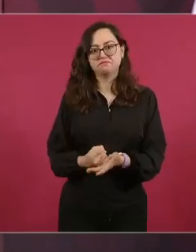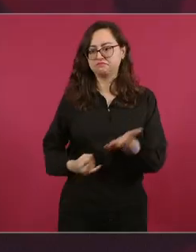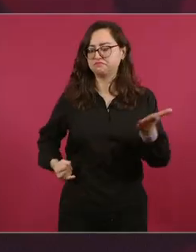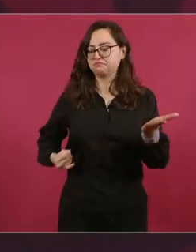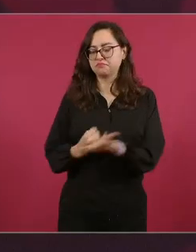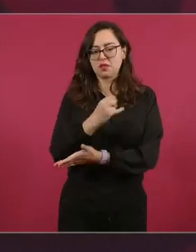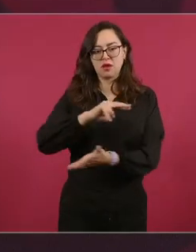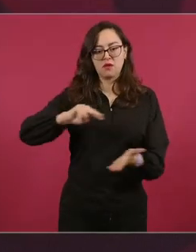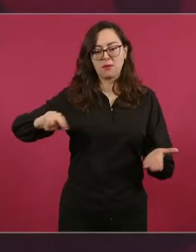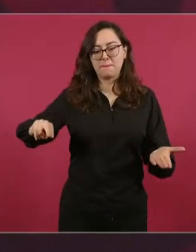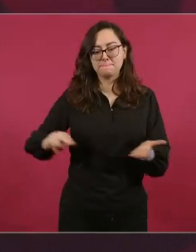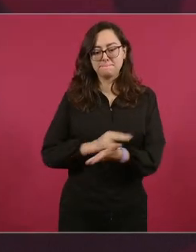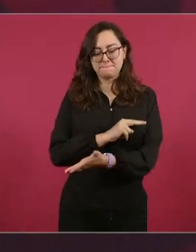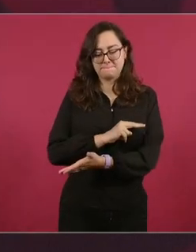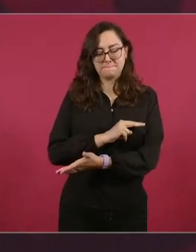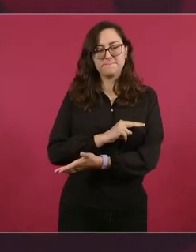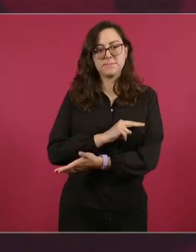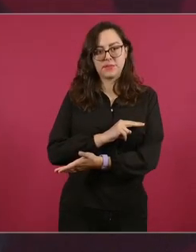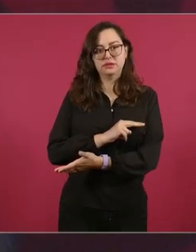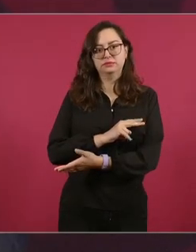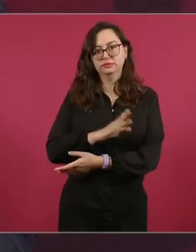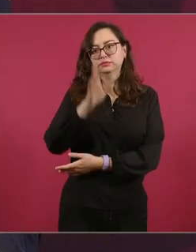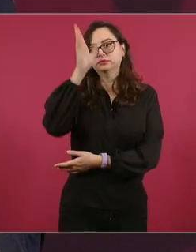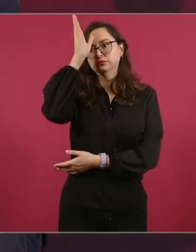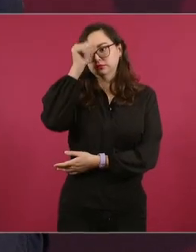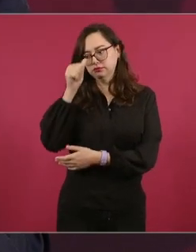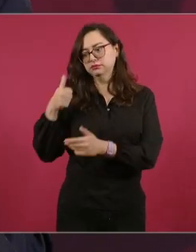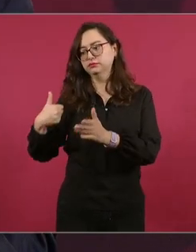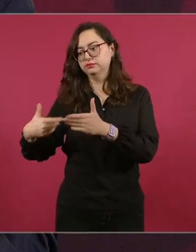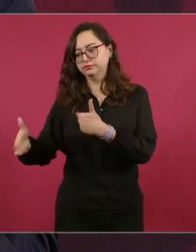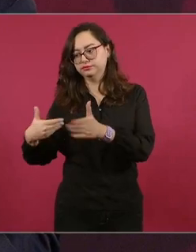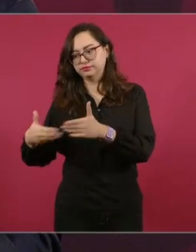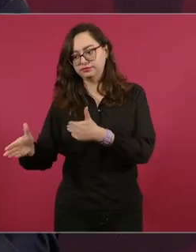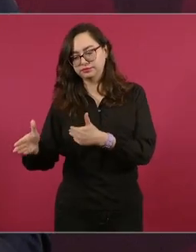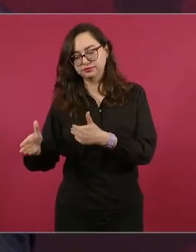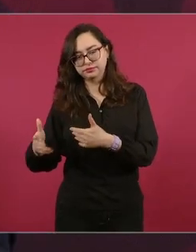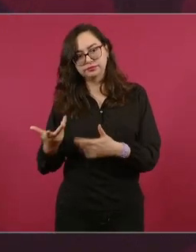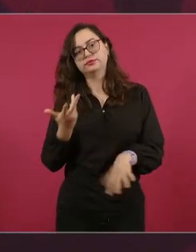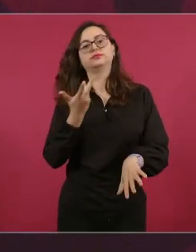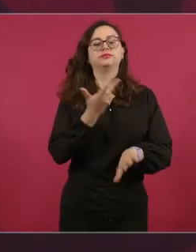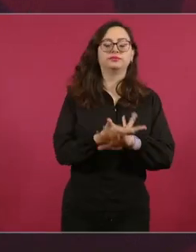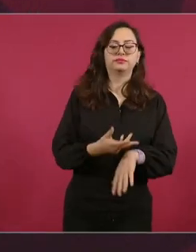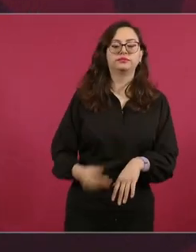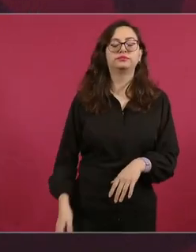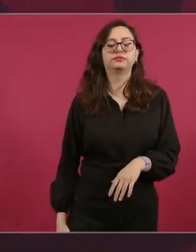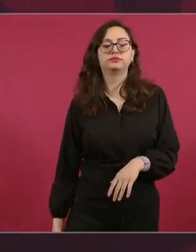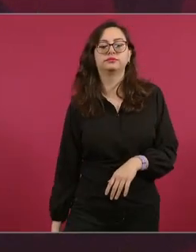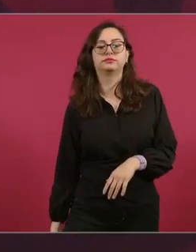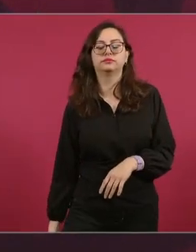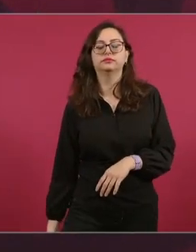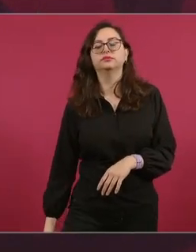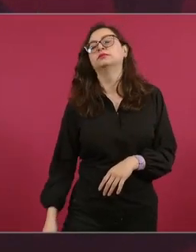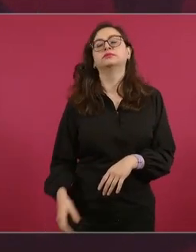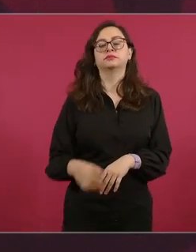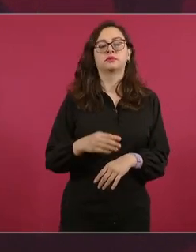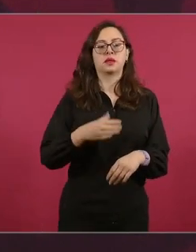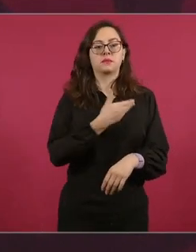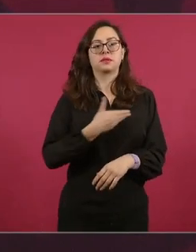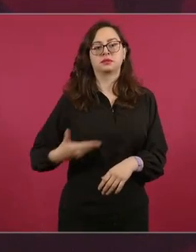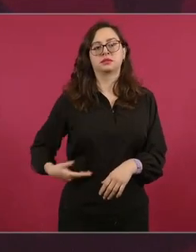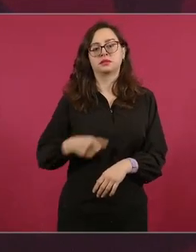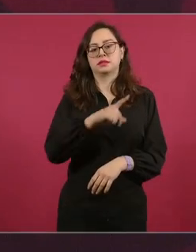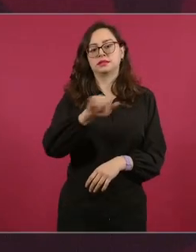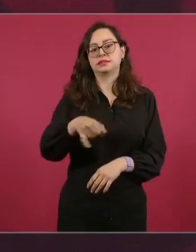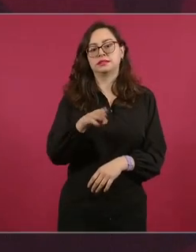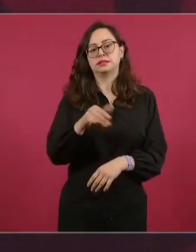acuerdo con un buen presidente que todavía vive, Jimmy Carter, de